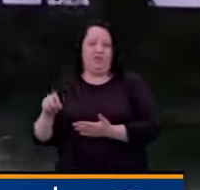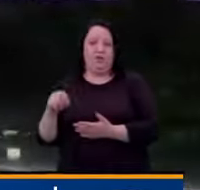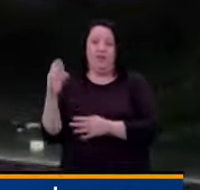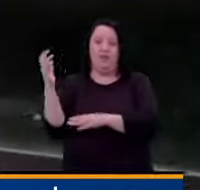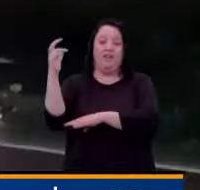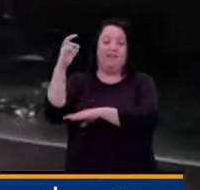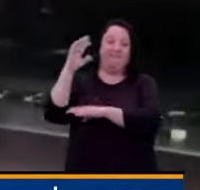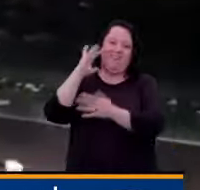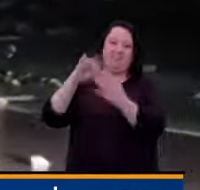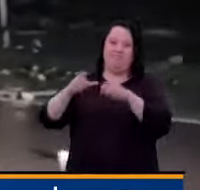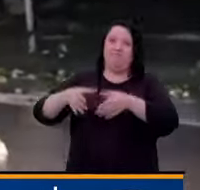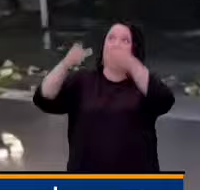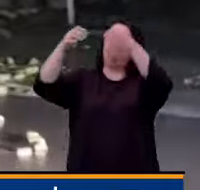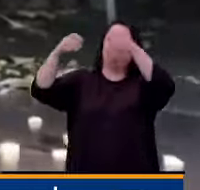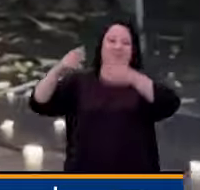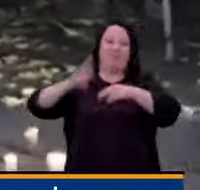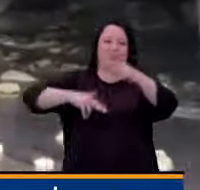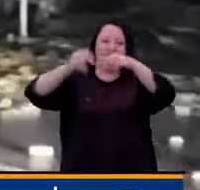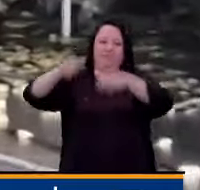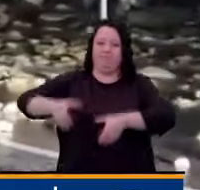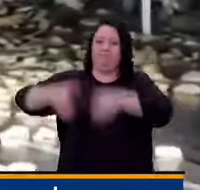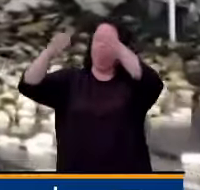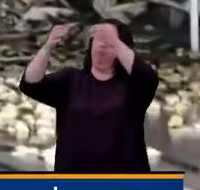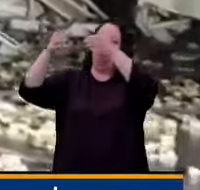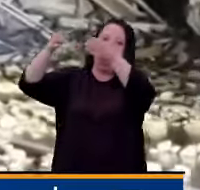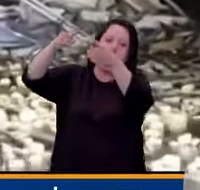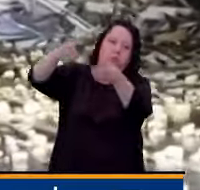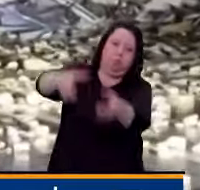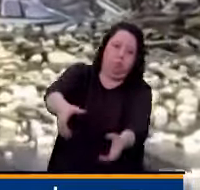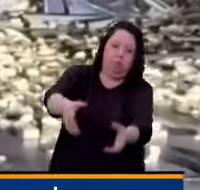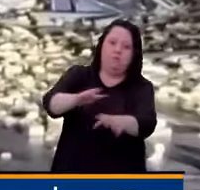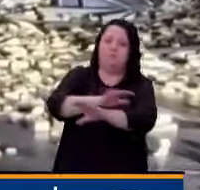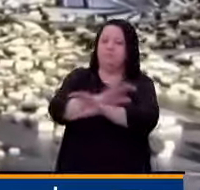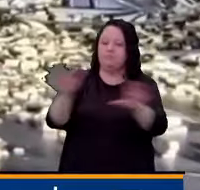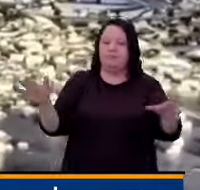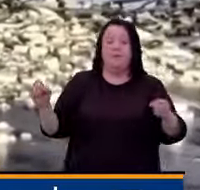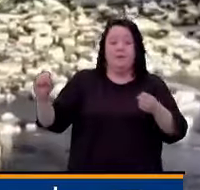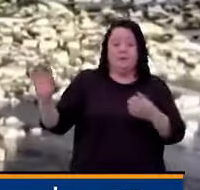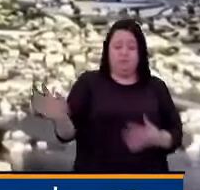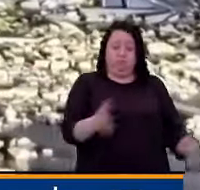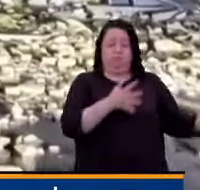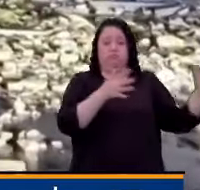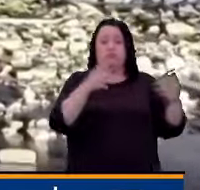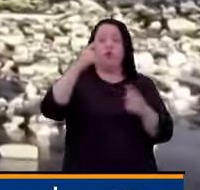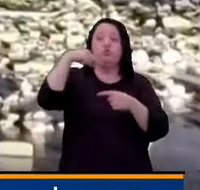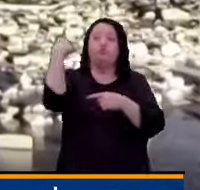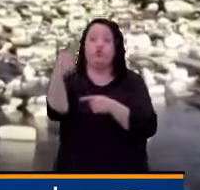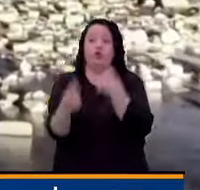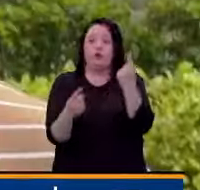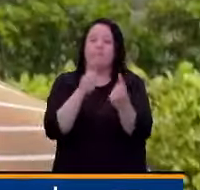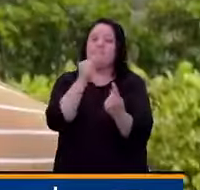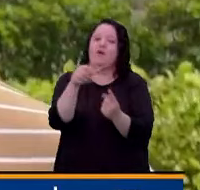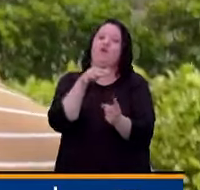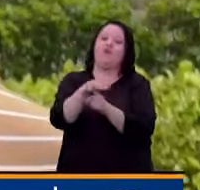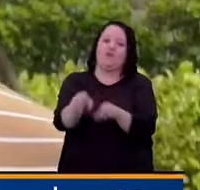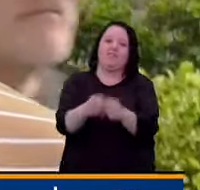derrumbó cuando el huracán Milton llegó. Los vientos y los tornados fueron los que más daños generaron.